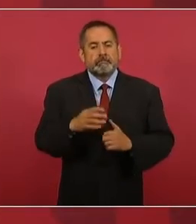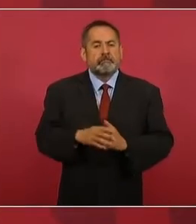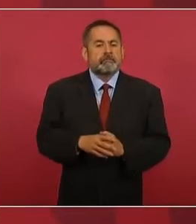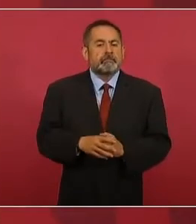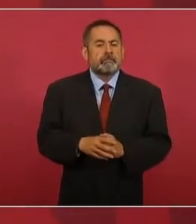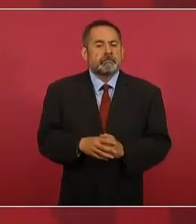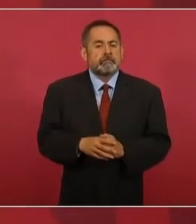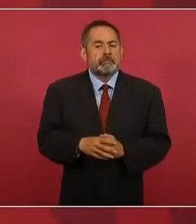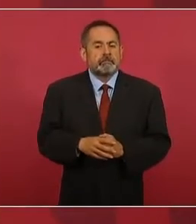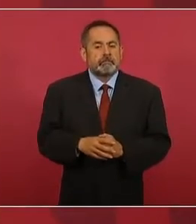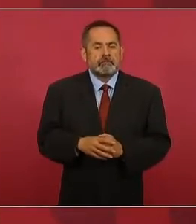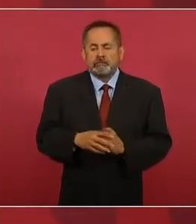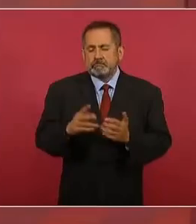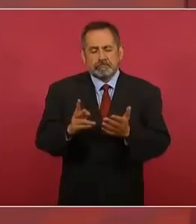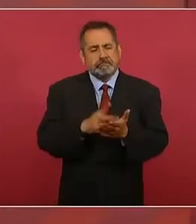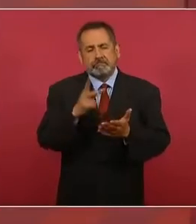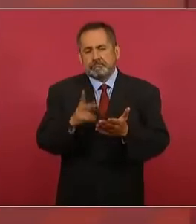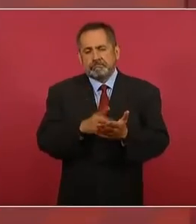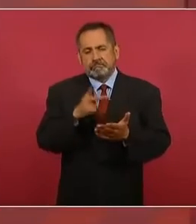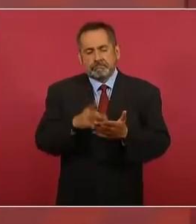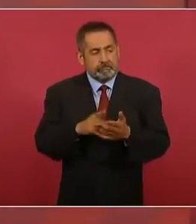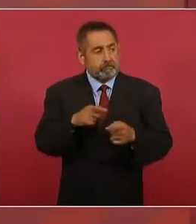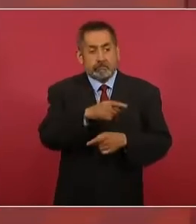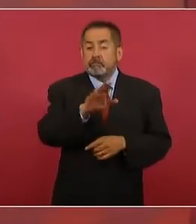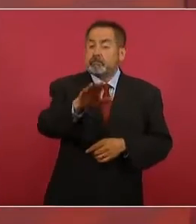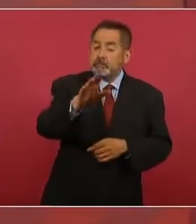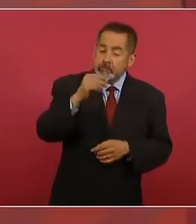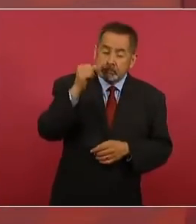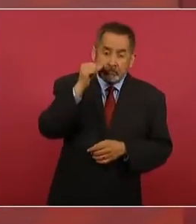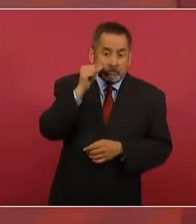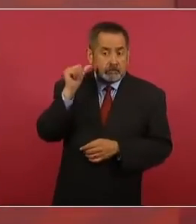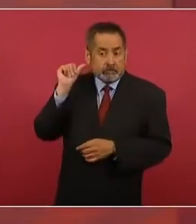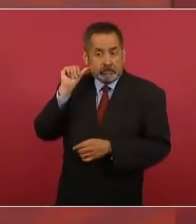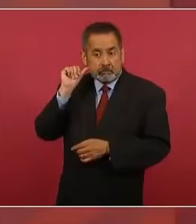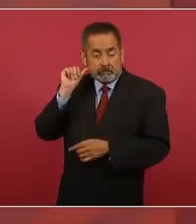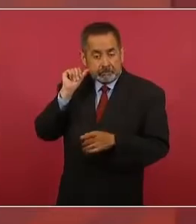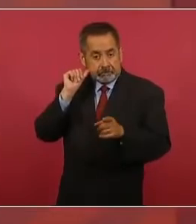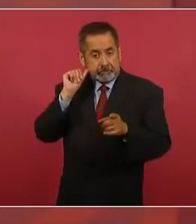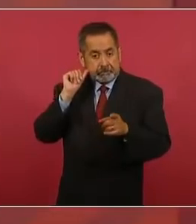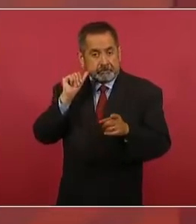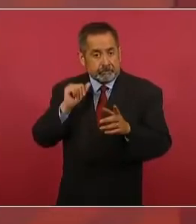y pues constantemente, ¿no? Ayer